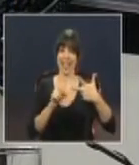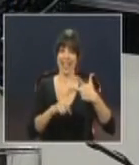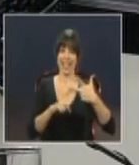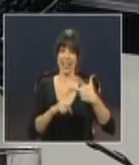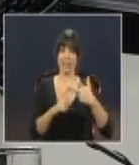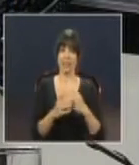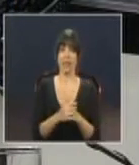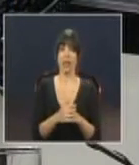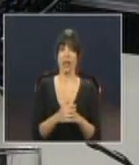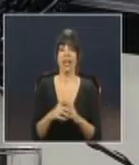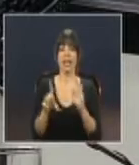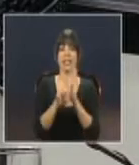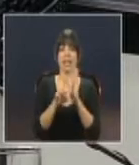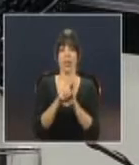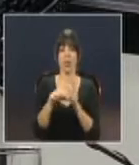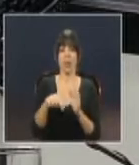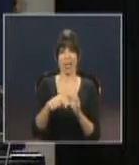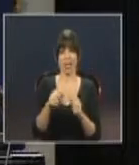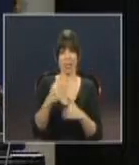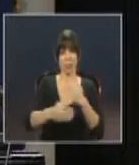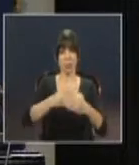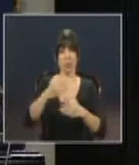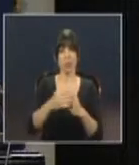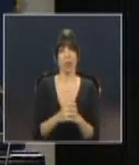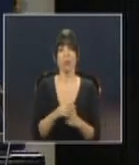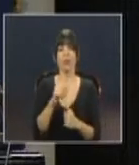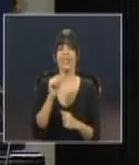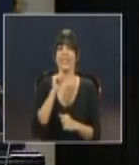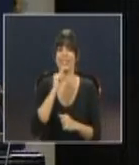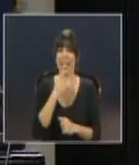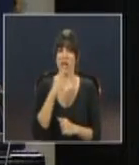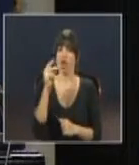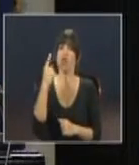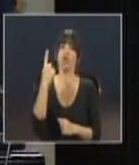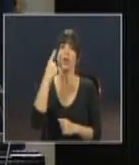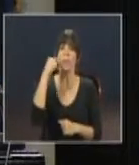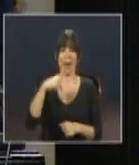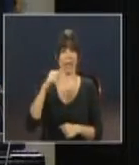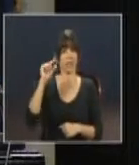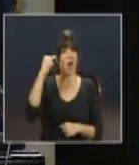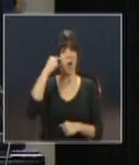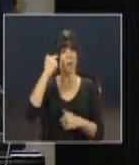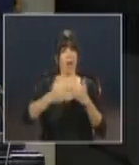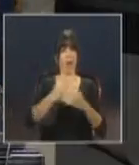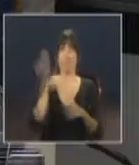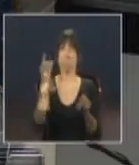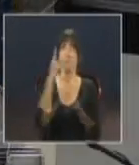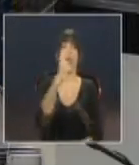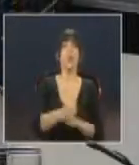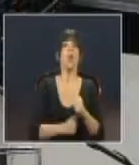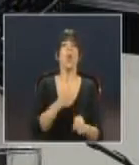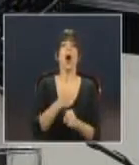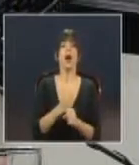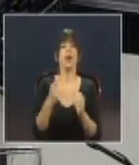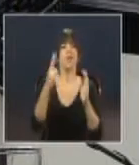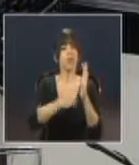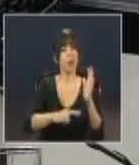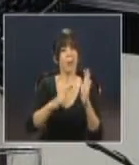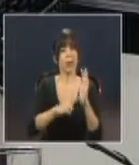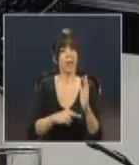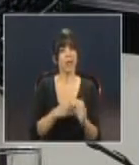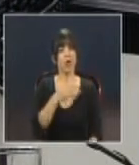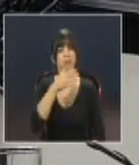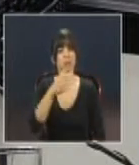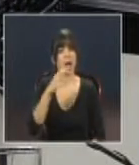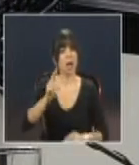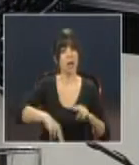los entrevistados indicaron que la gestión es mala y muy mala la muestra fue tomada entre el 6 y el 20 de abril a un